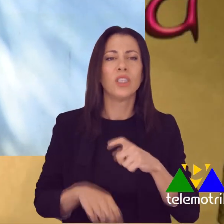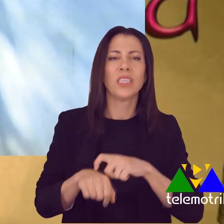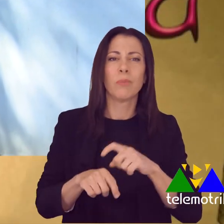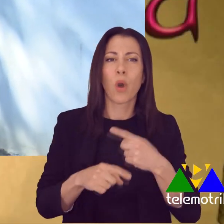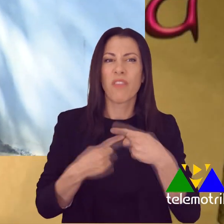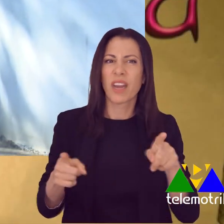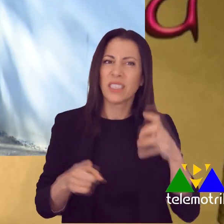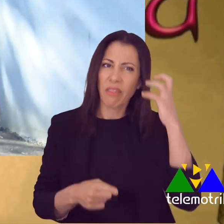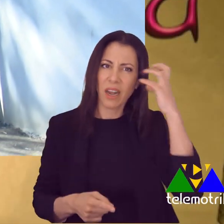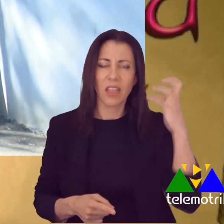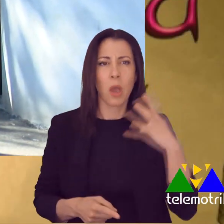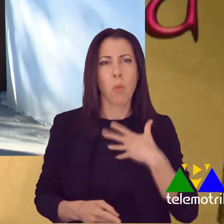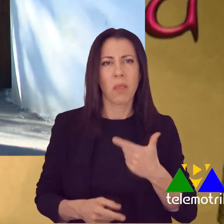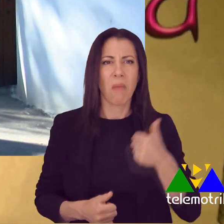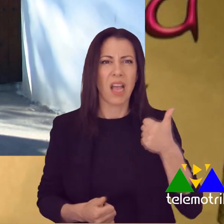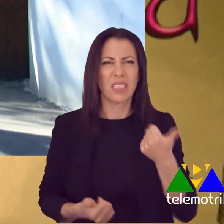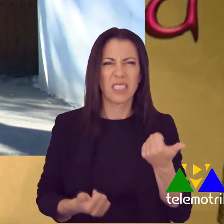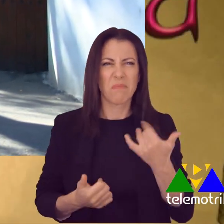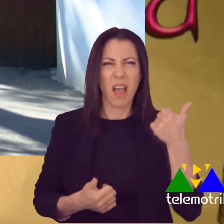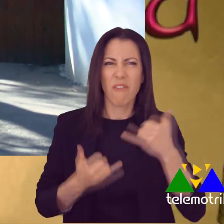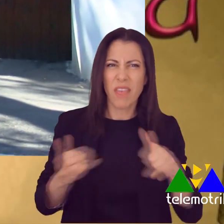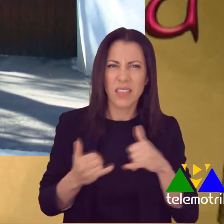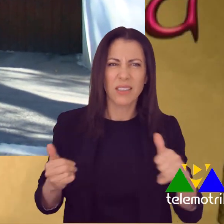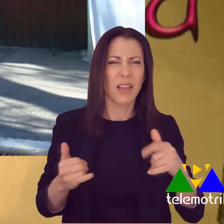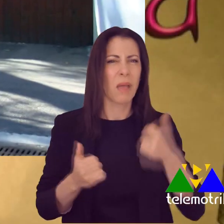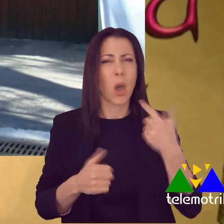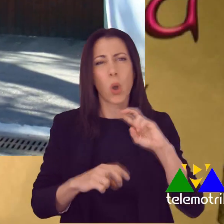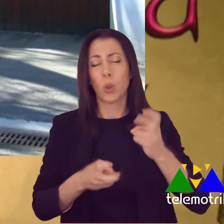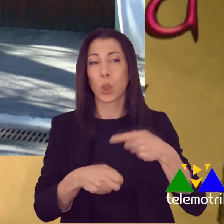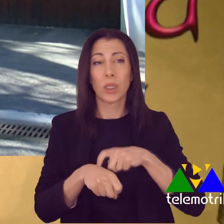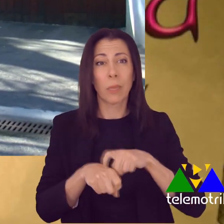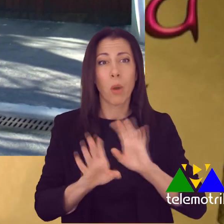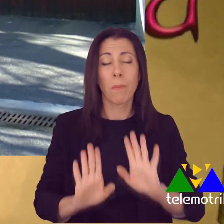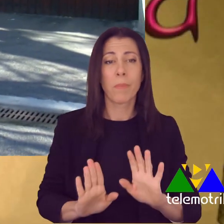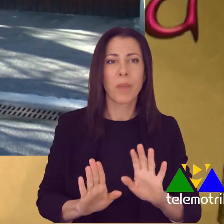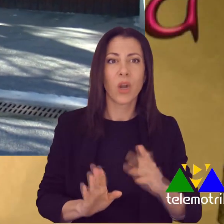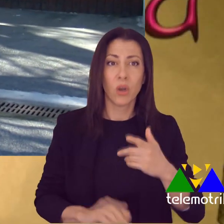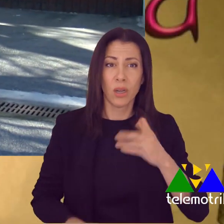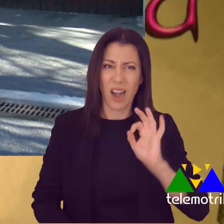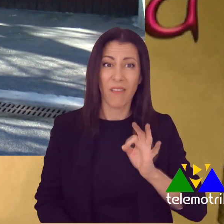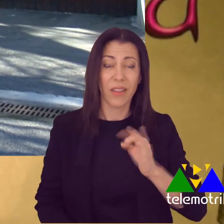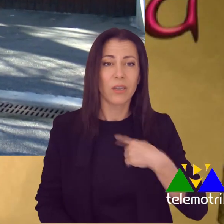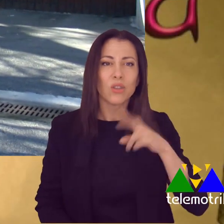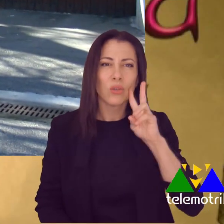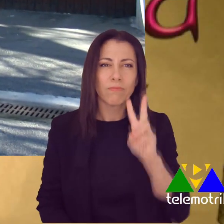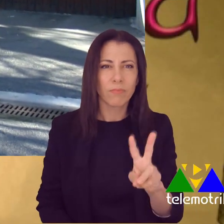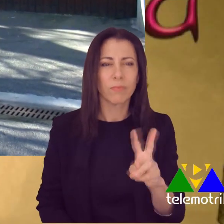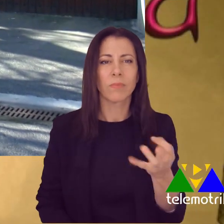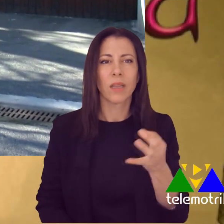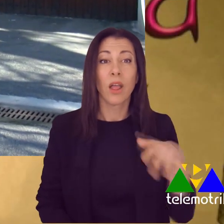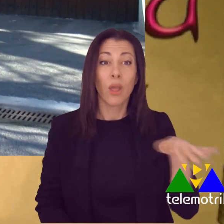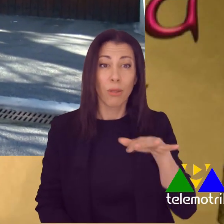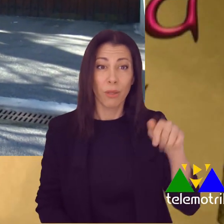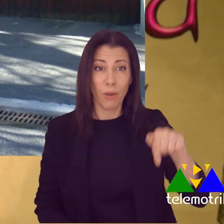pues hubiera sido pues una cosa más ostentosa, más fiesta, ¿no? de otro tipo. Y la verdad es que si nosotros viésemos a Villastrida,